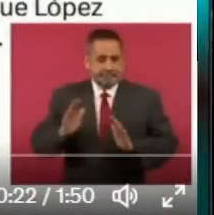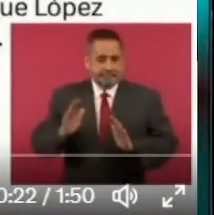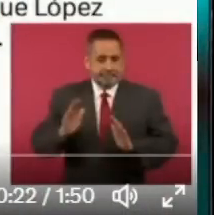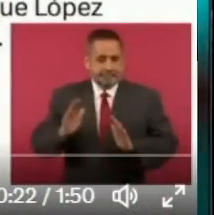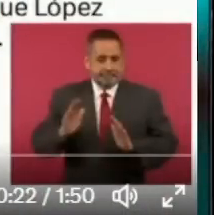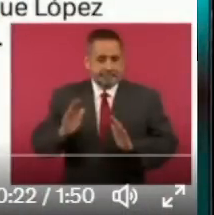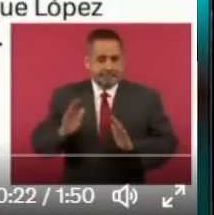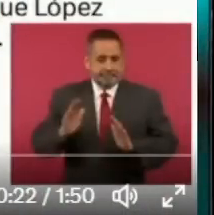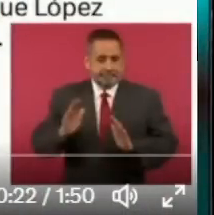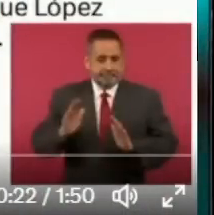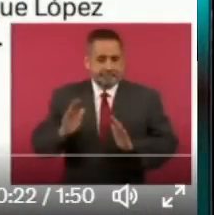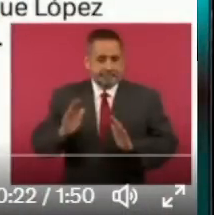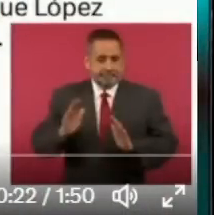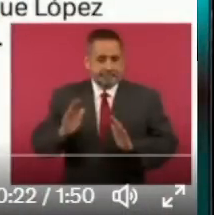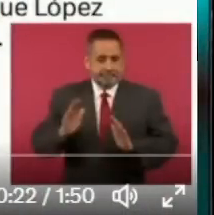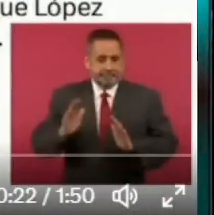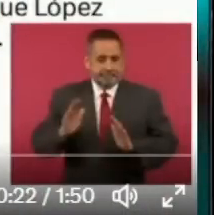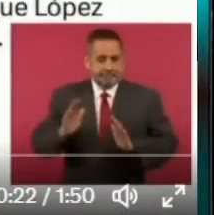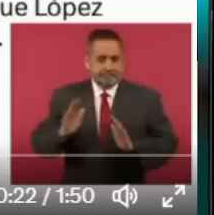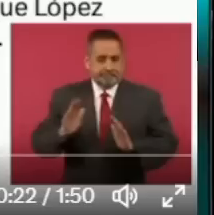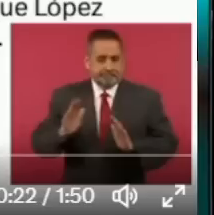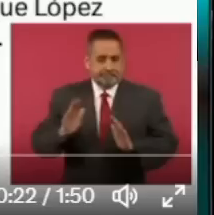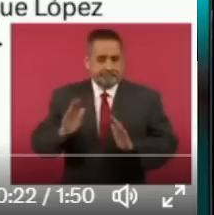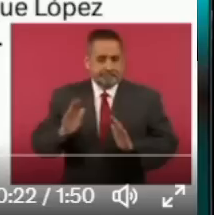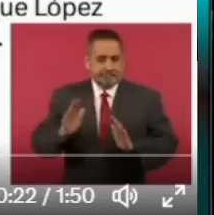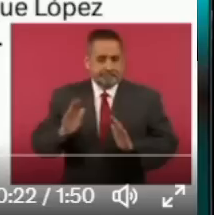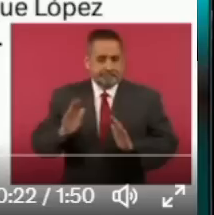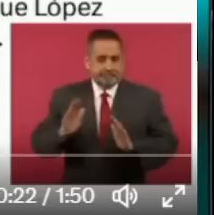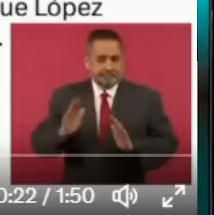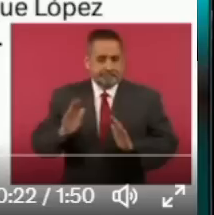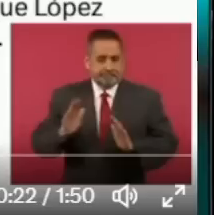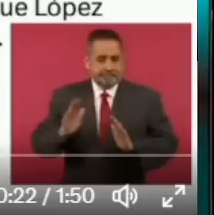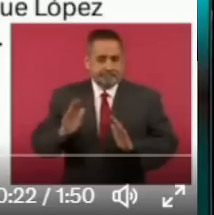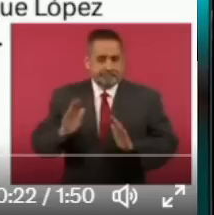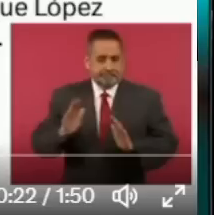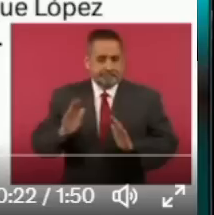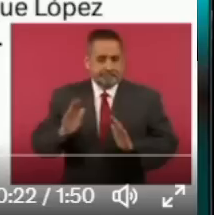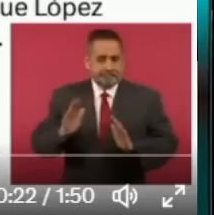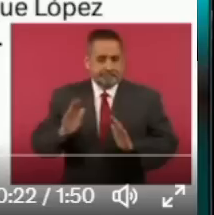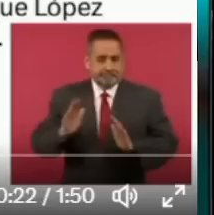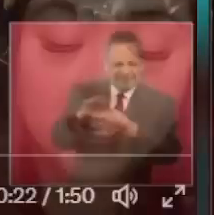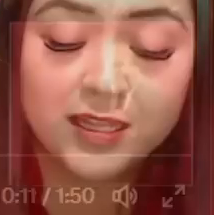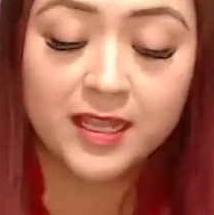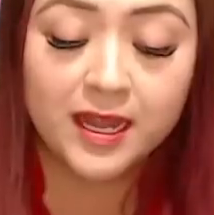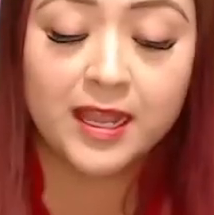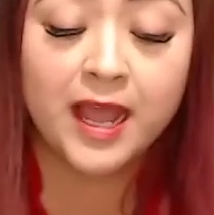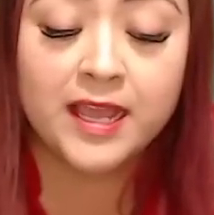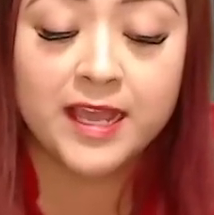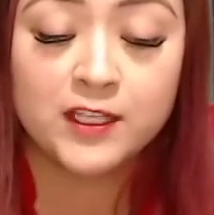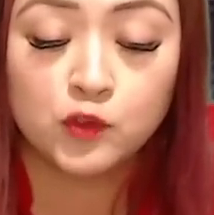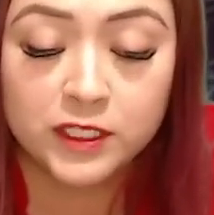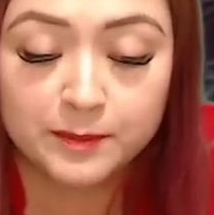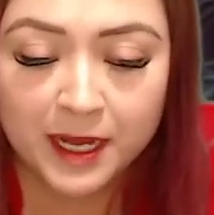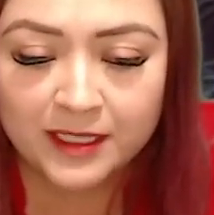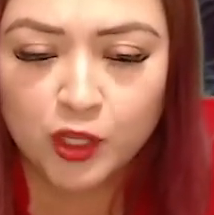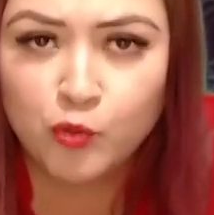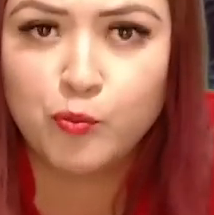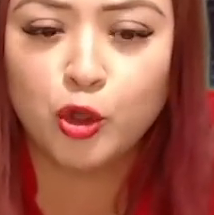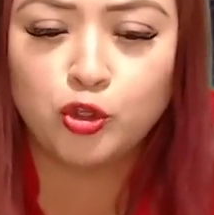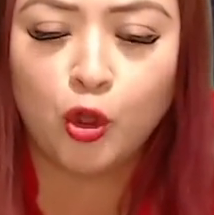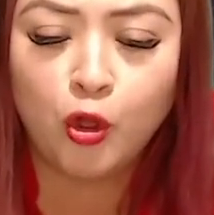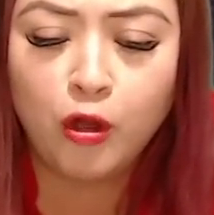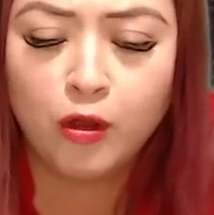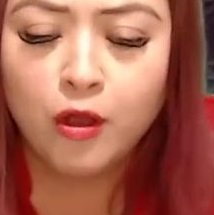criticar también que la banda de guerra fuera con sus artefactos al Congreso. Dijo que esto era mera politiquería y que esto es parte de